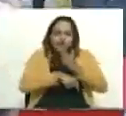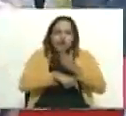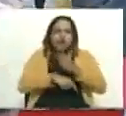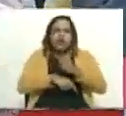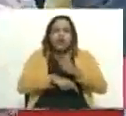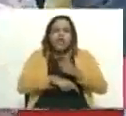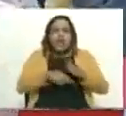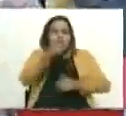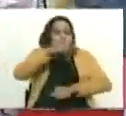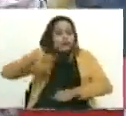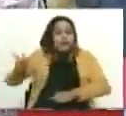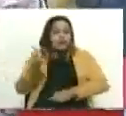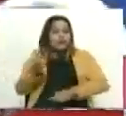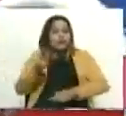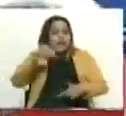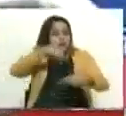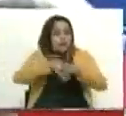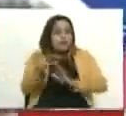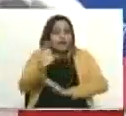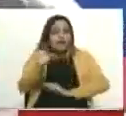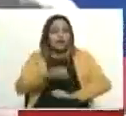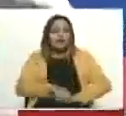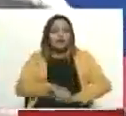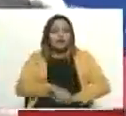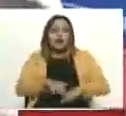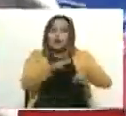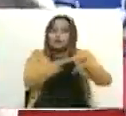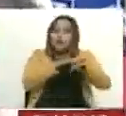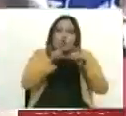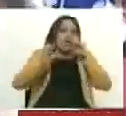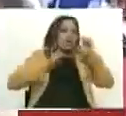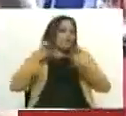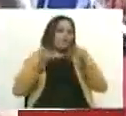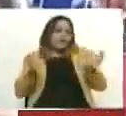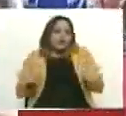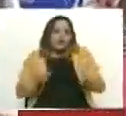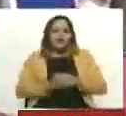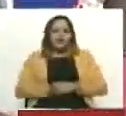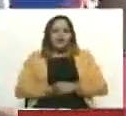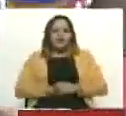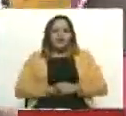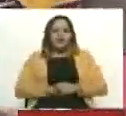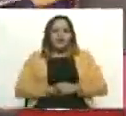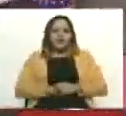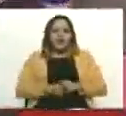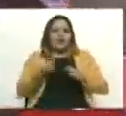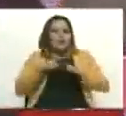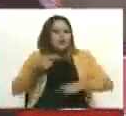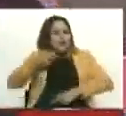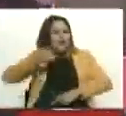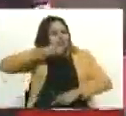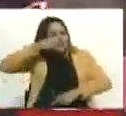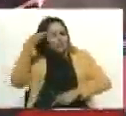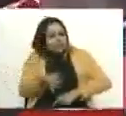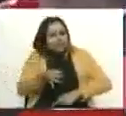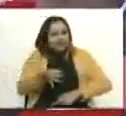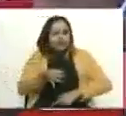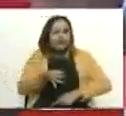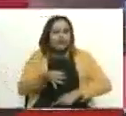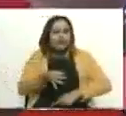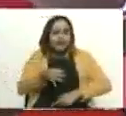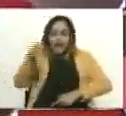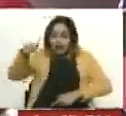el corazón del pueblo de Caracas. Perdónenme la emoción, pero me embarga además la certeza,